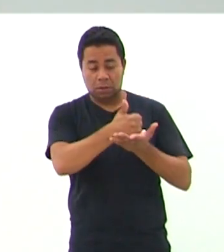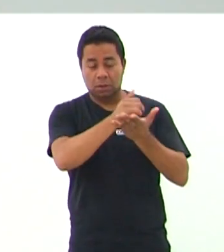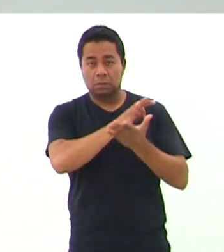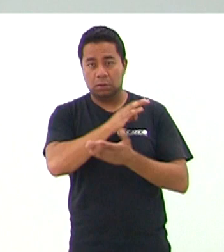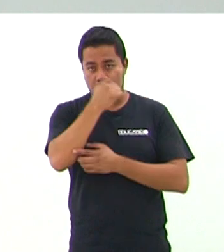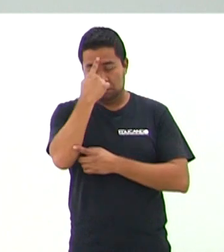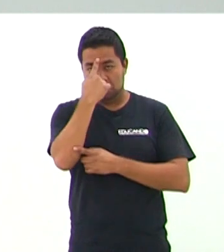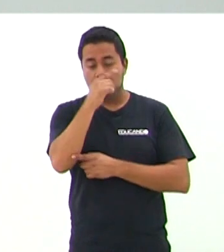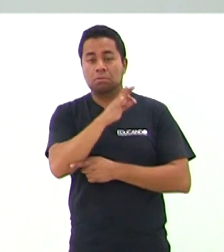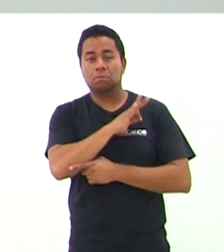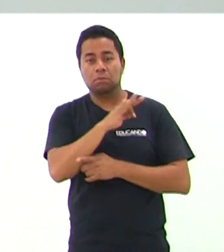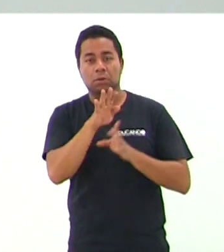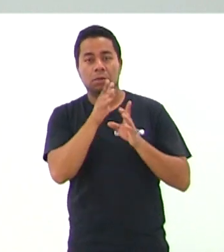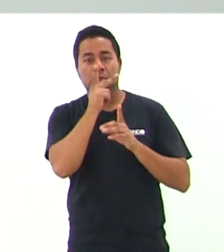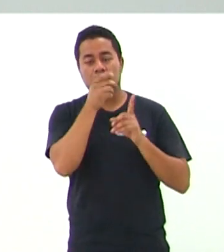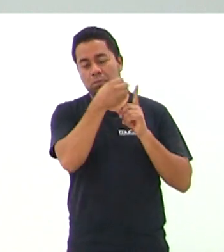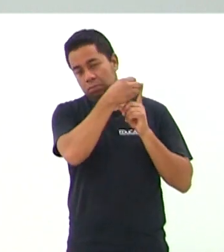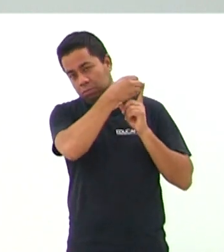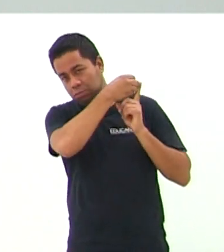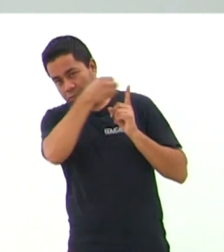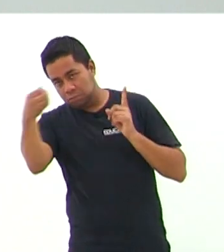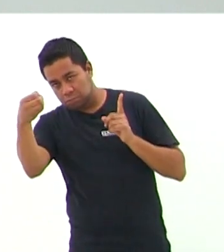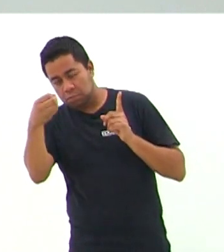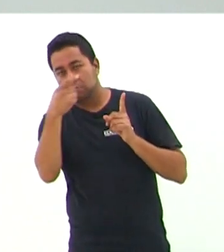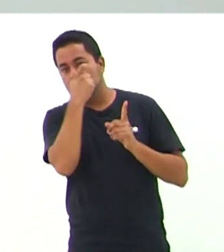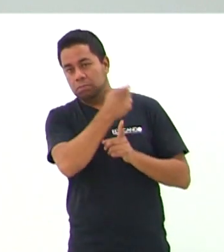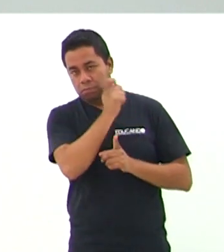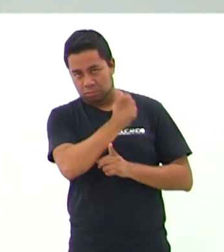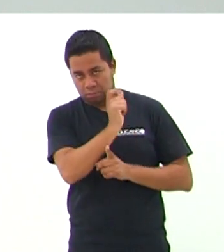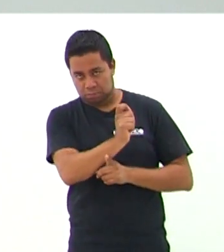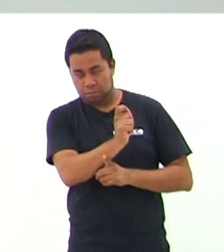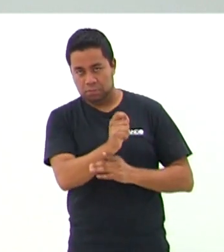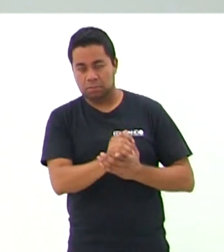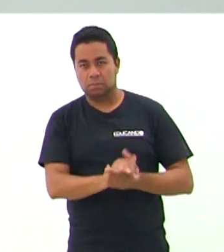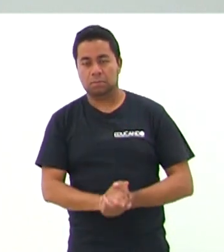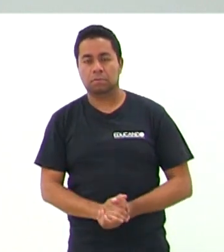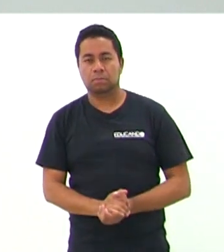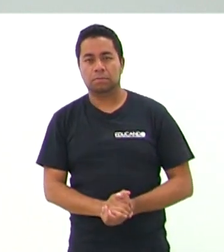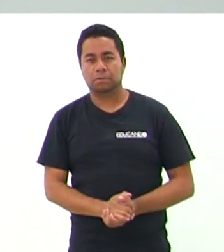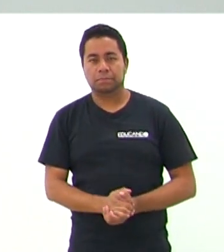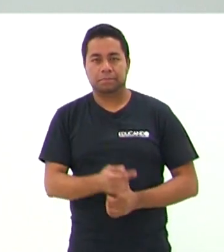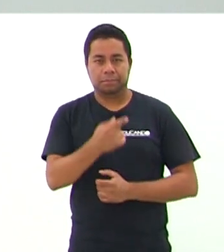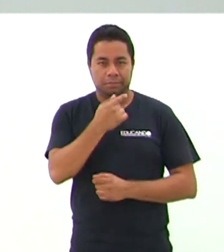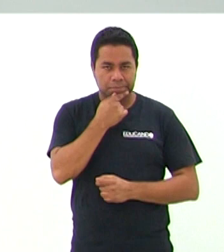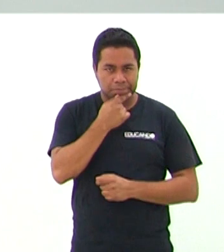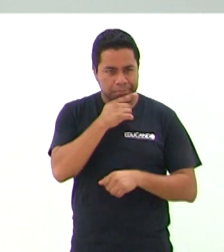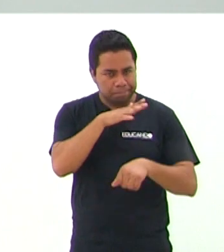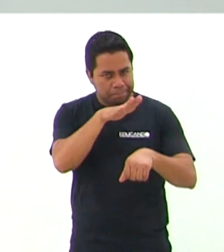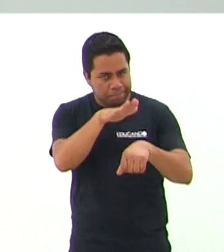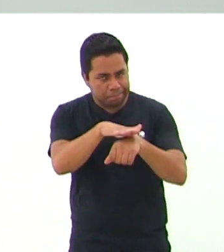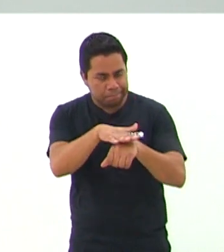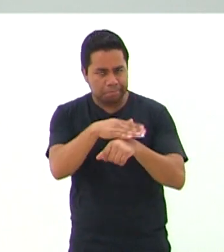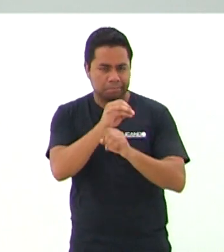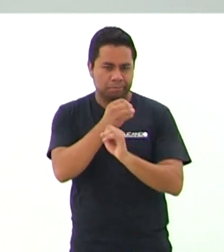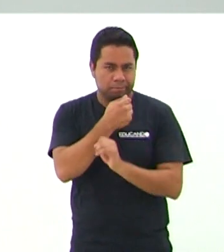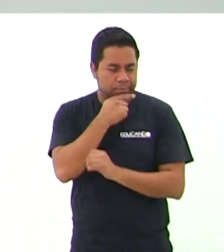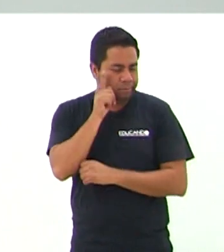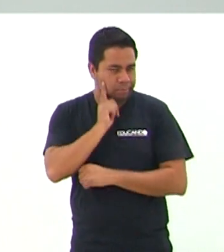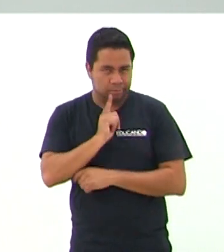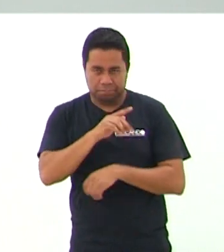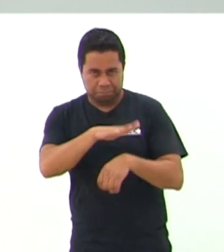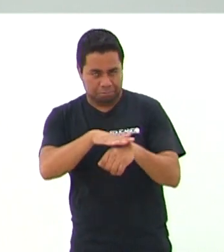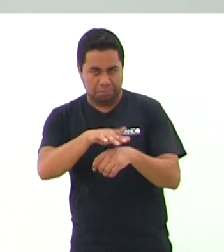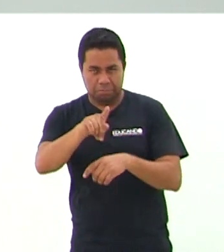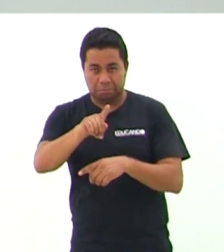a poder hacer las frases preposicionales. Niño o niña, si tú no